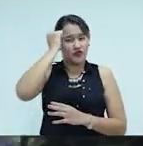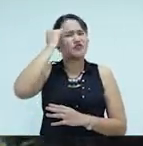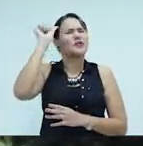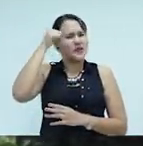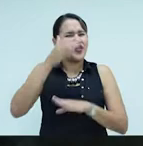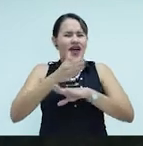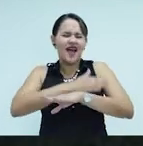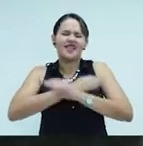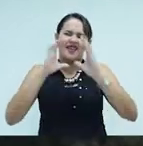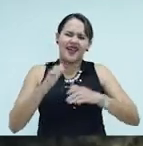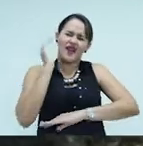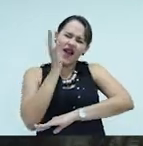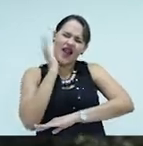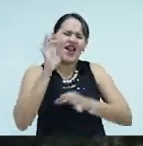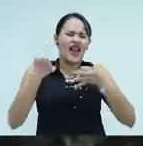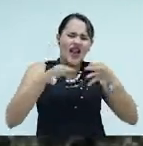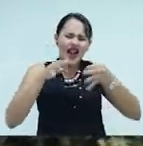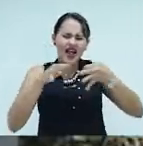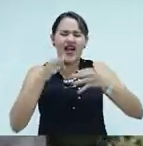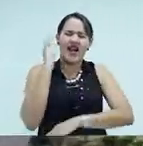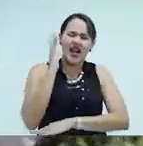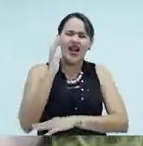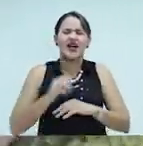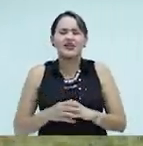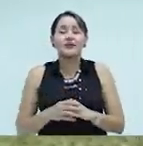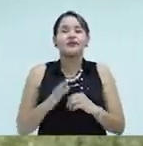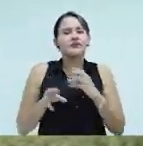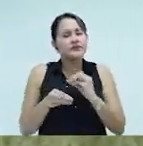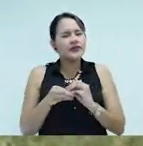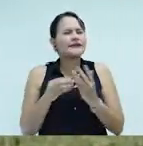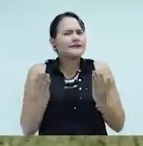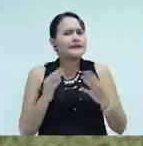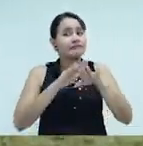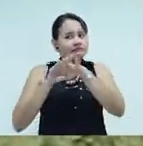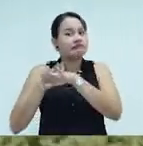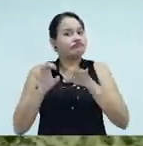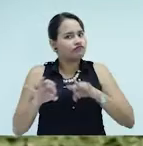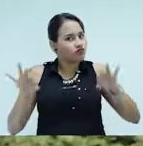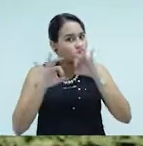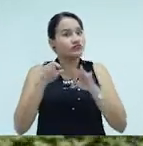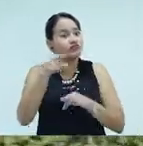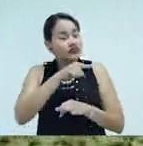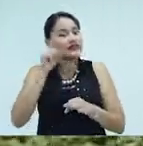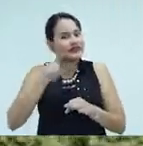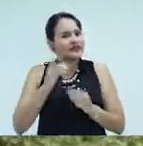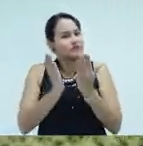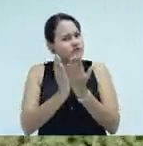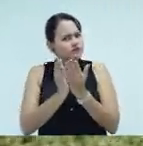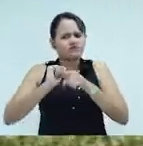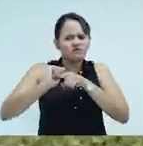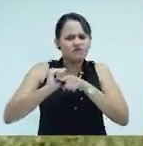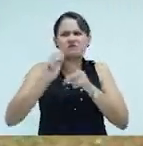el docente de la cátedra en la que hacíamos el primer acercamiento para hacer, no sé, un tipo de estudio